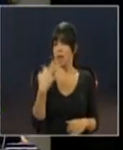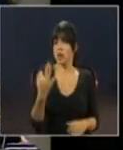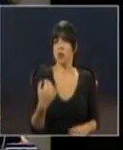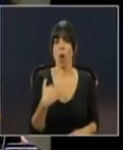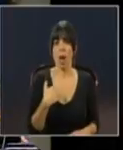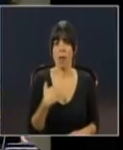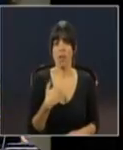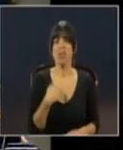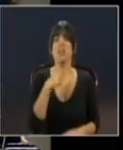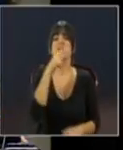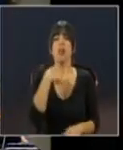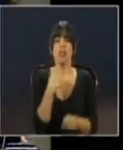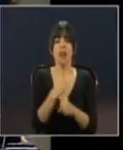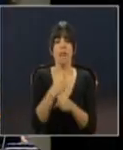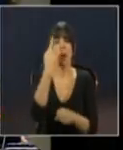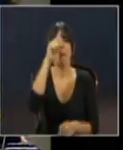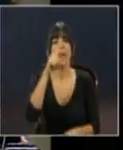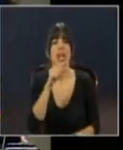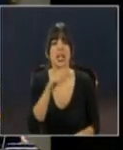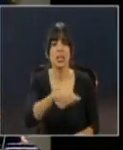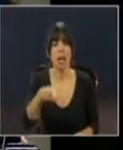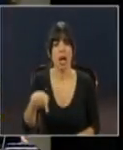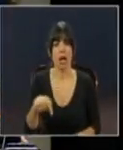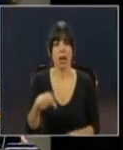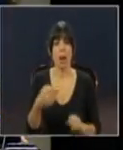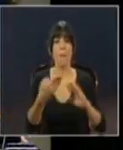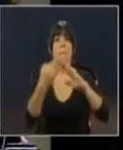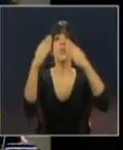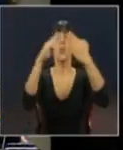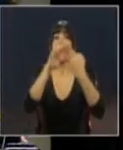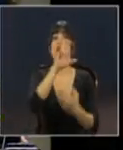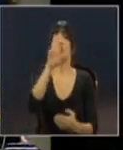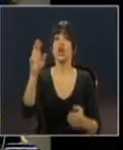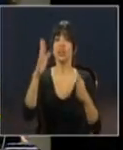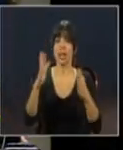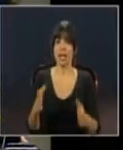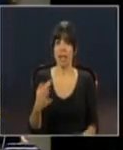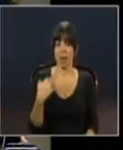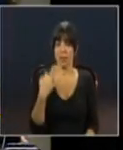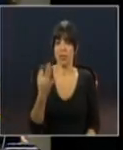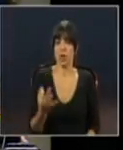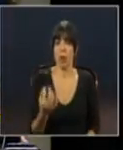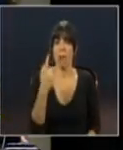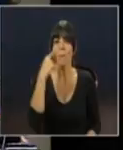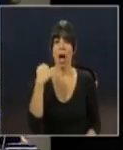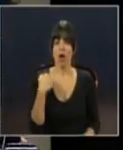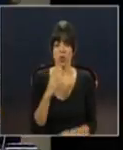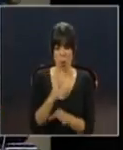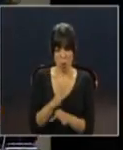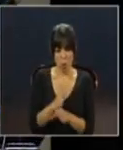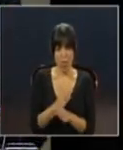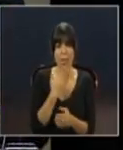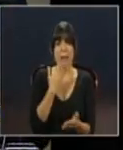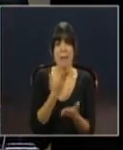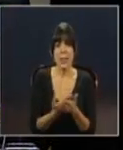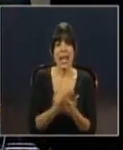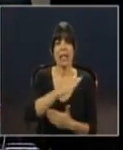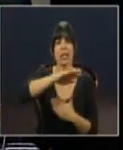y a quién me debo. Me eligió el pueblo costarricense para que guardara celosamente el bien